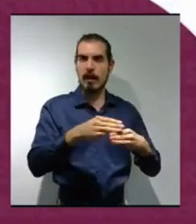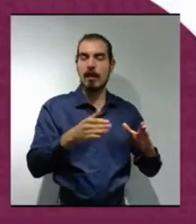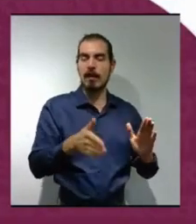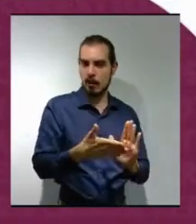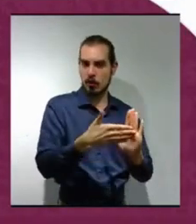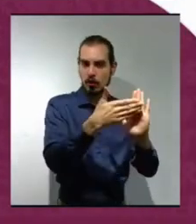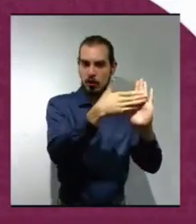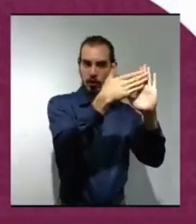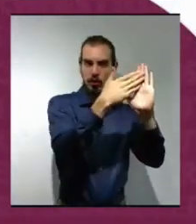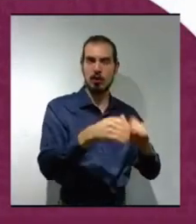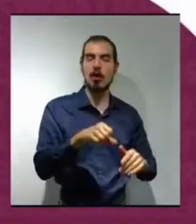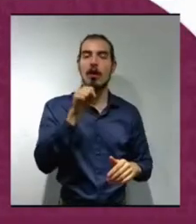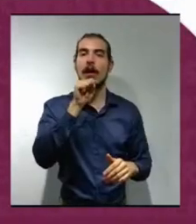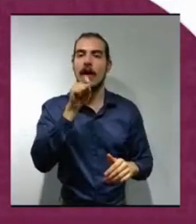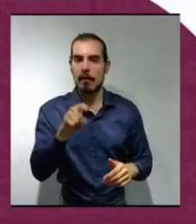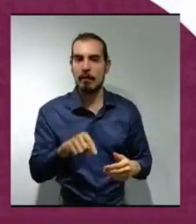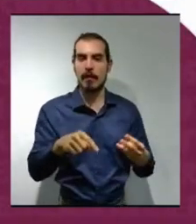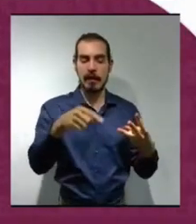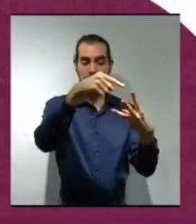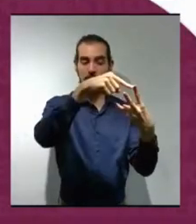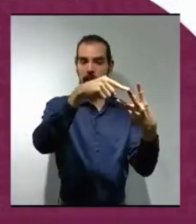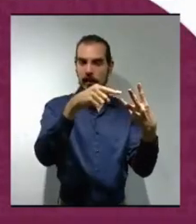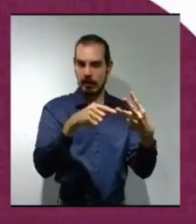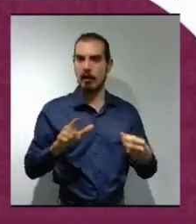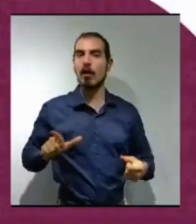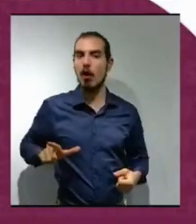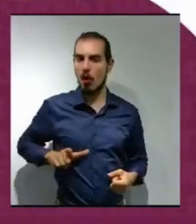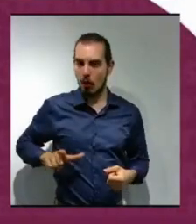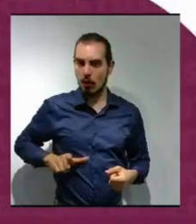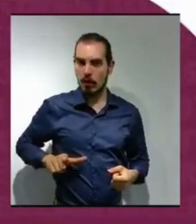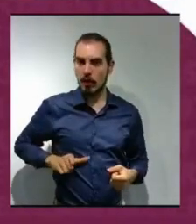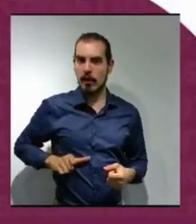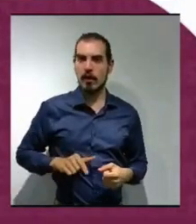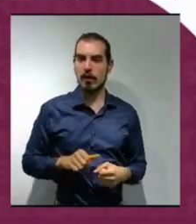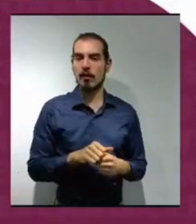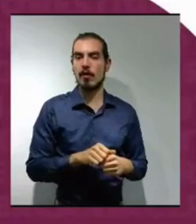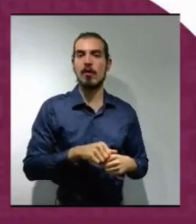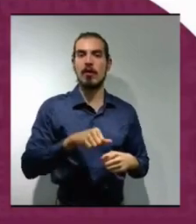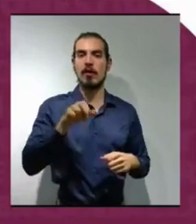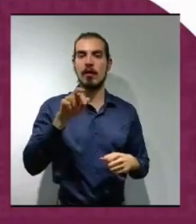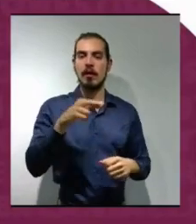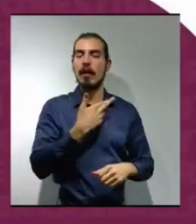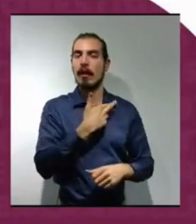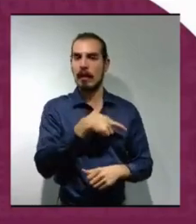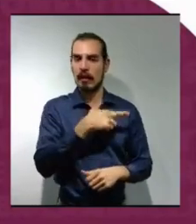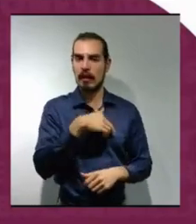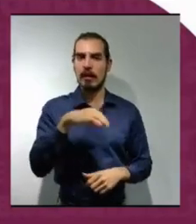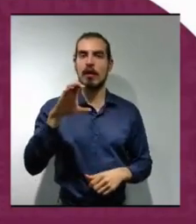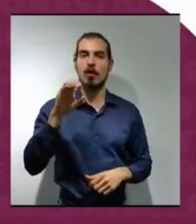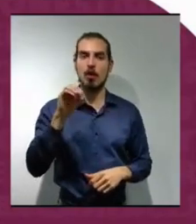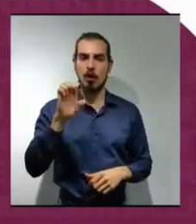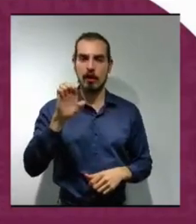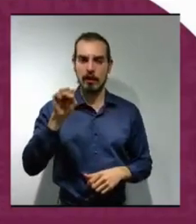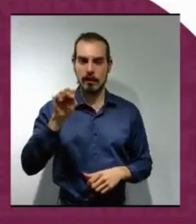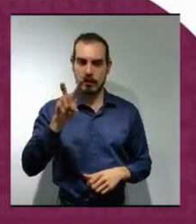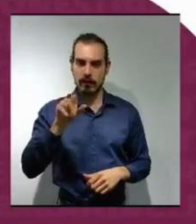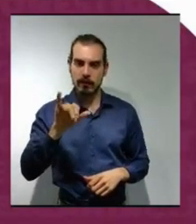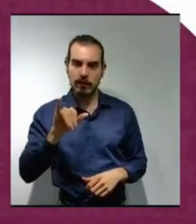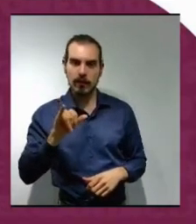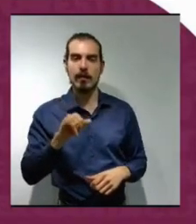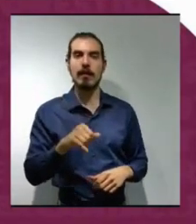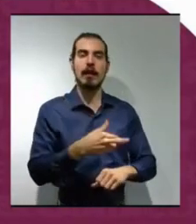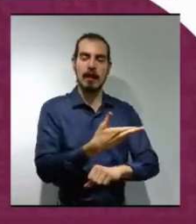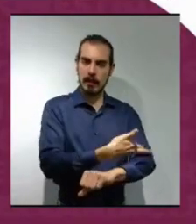niveles de gobierno en lo que viene siendo recaudación de rentas, la COESBI, registro público, la